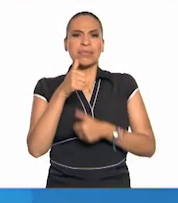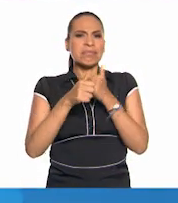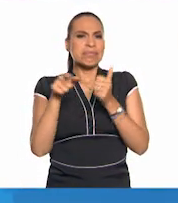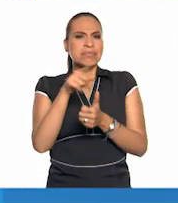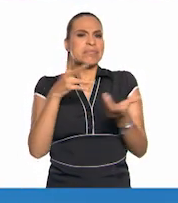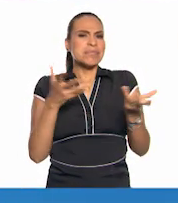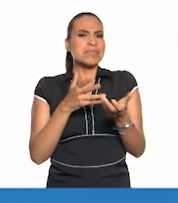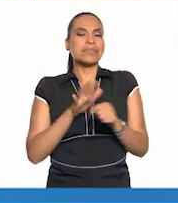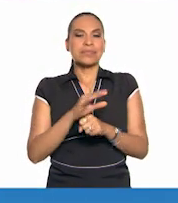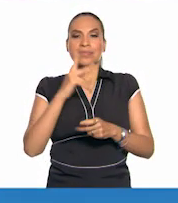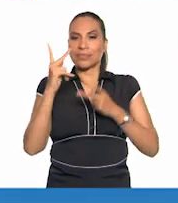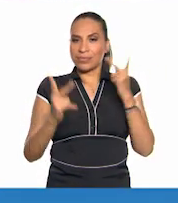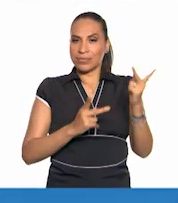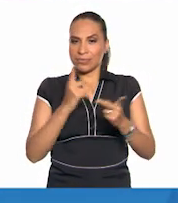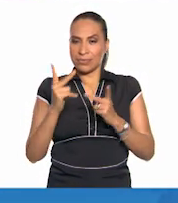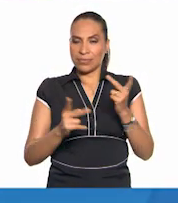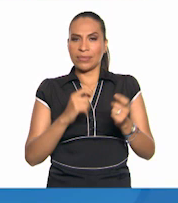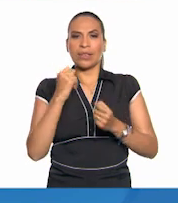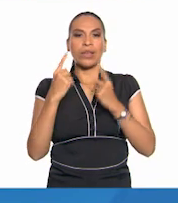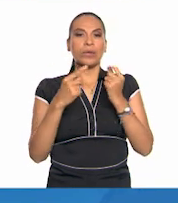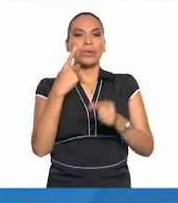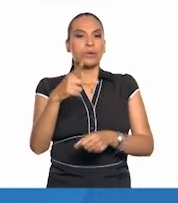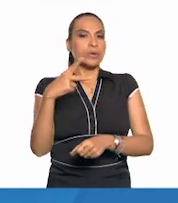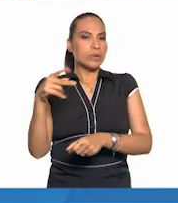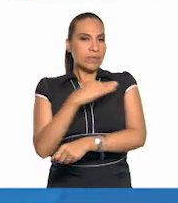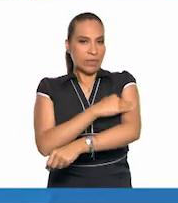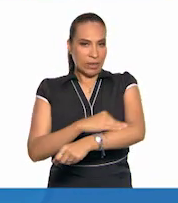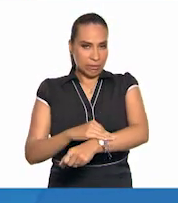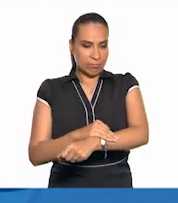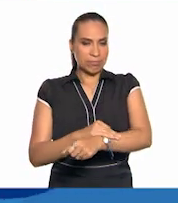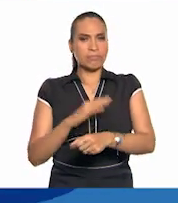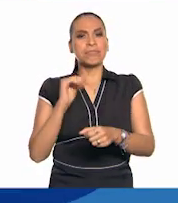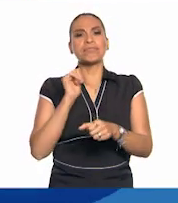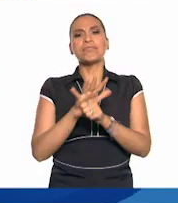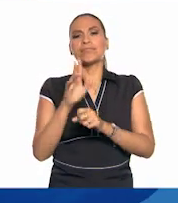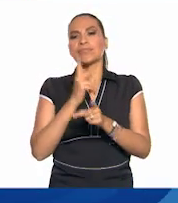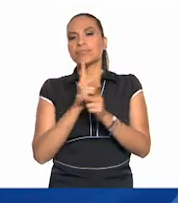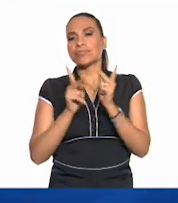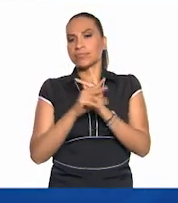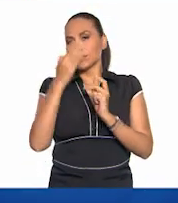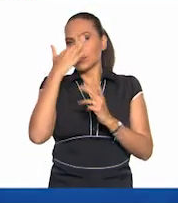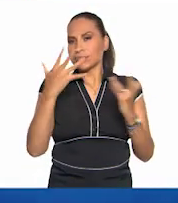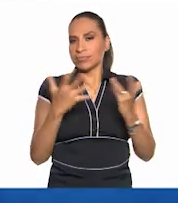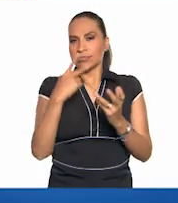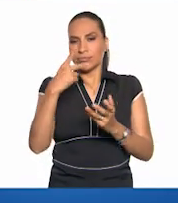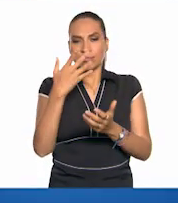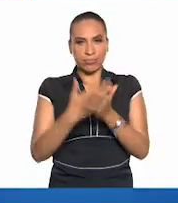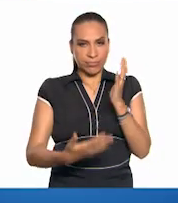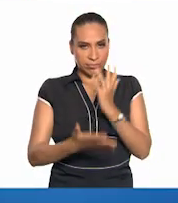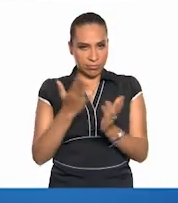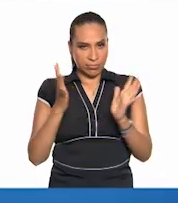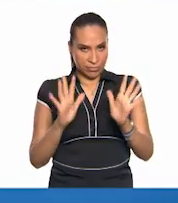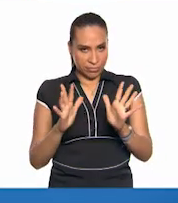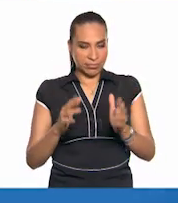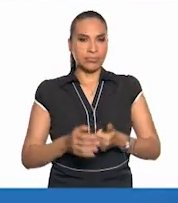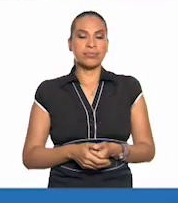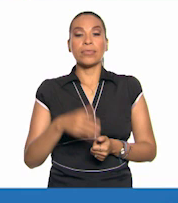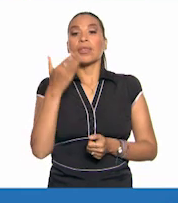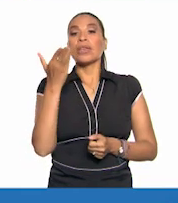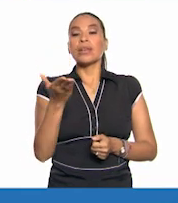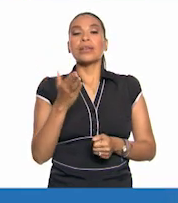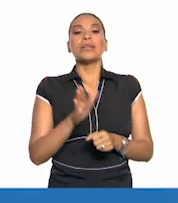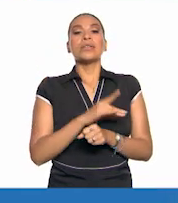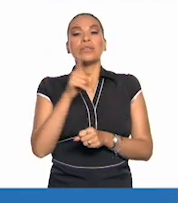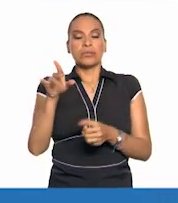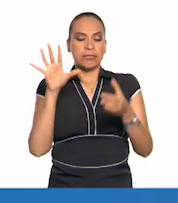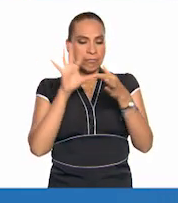es, pregunta a alguno de tus familiares qué productos saben hacer con sus manos. ¡Ay, muy bien! Pídeles que